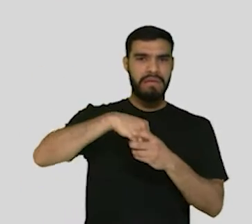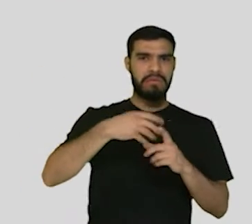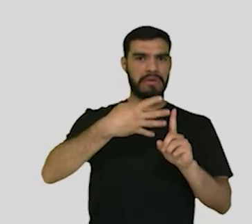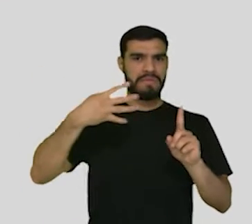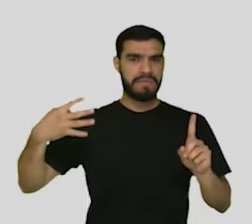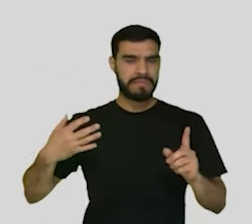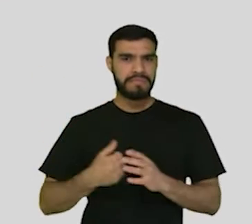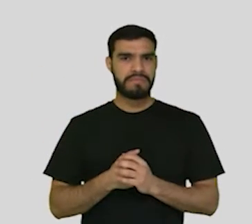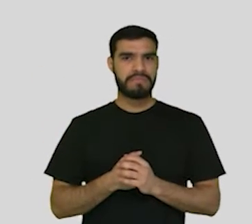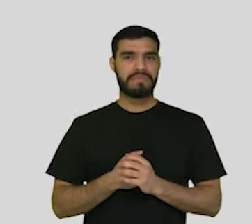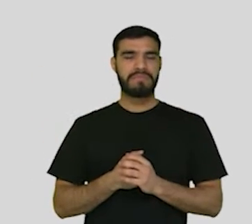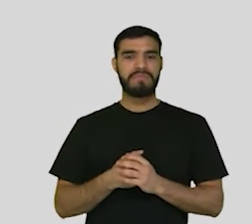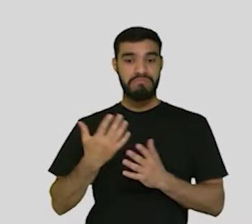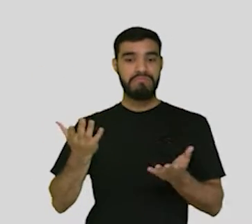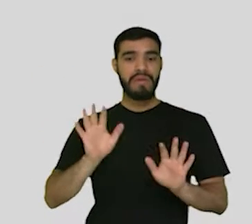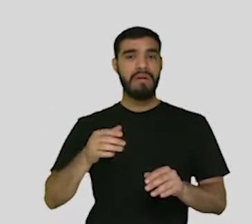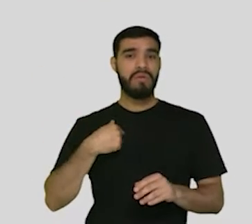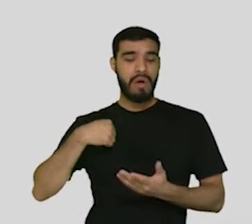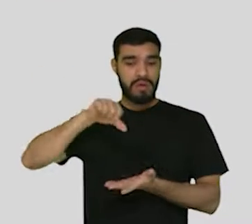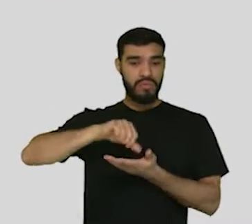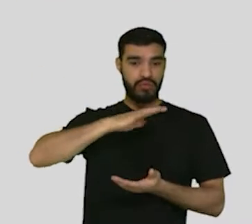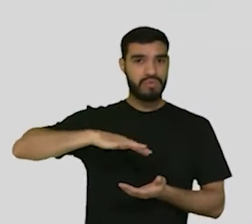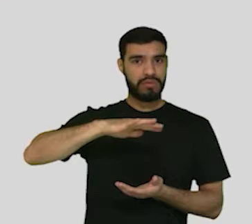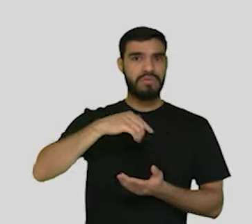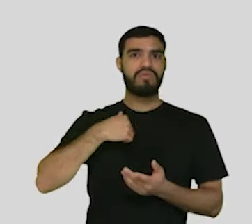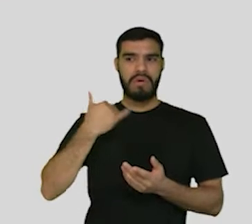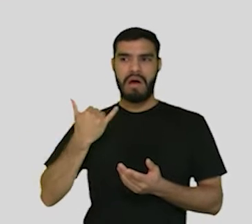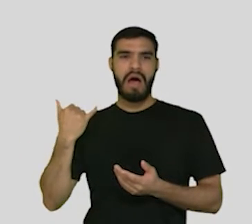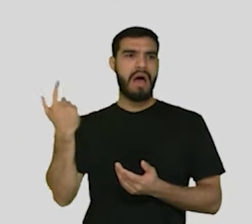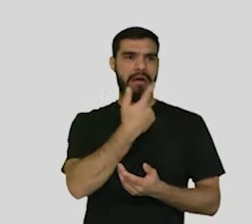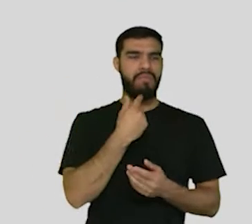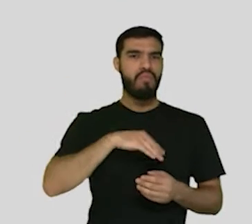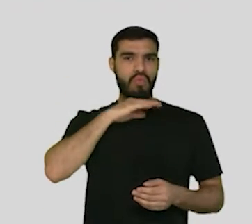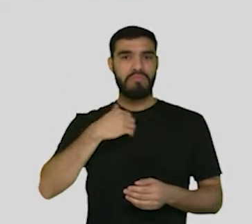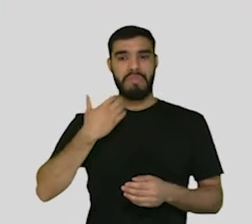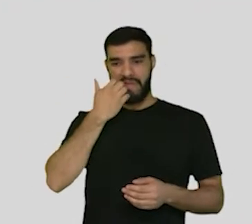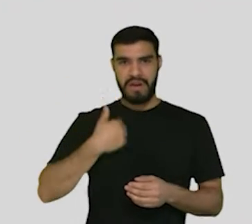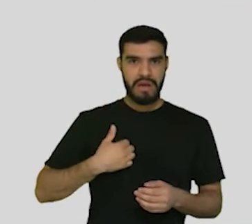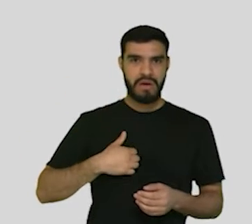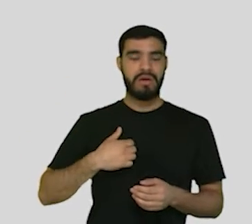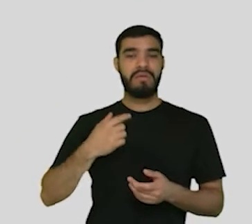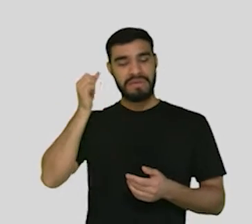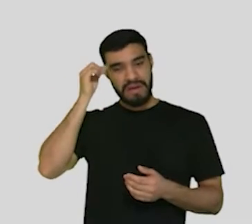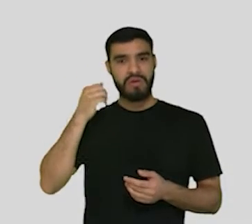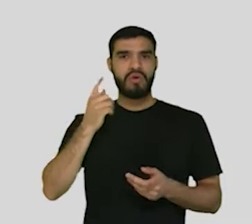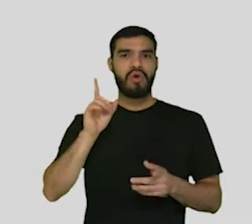señemboke orero por ejemplo movimiento campesino pemba ere pañañi evana LGTB irge